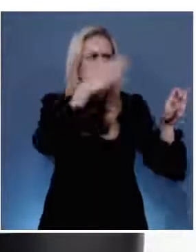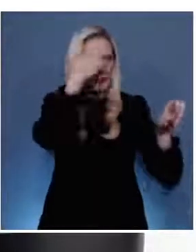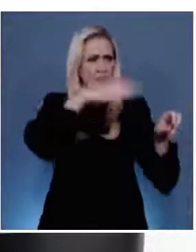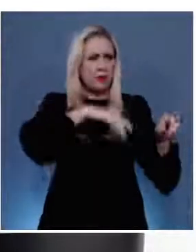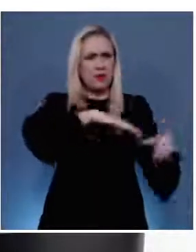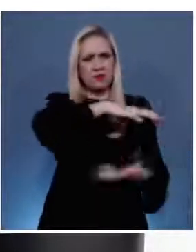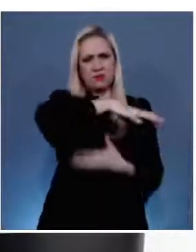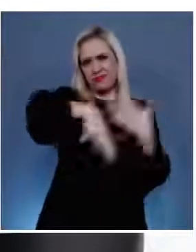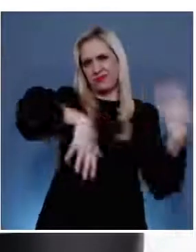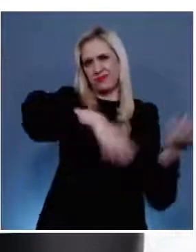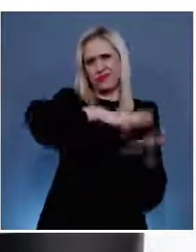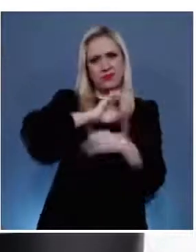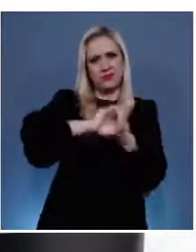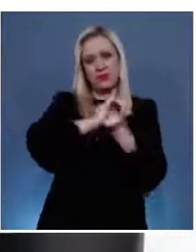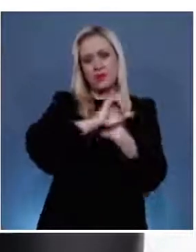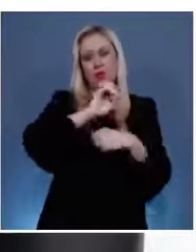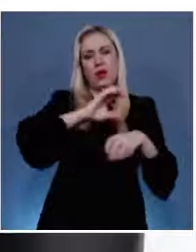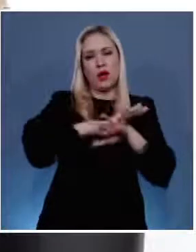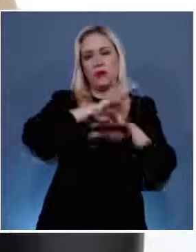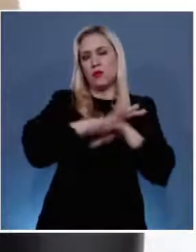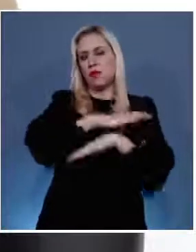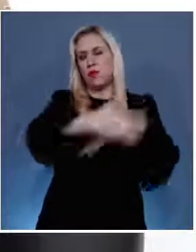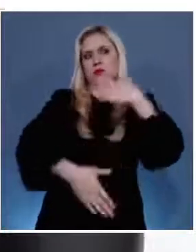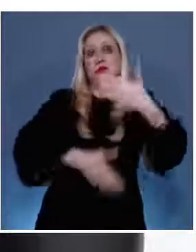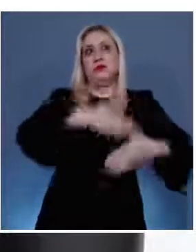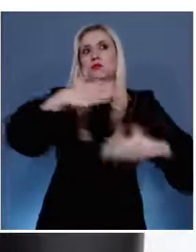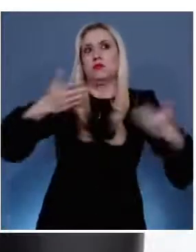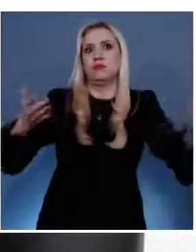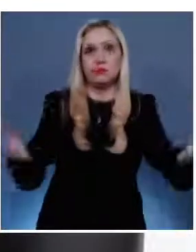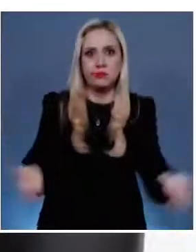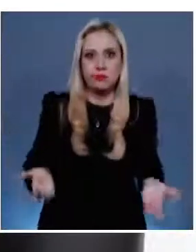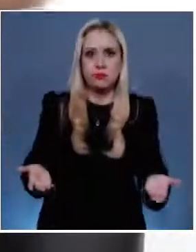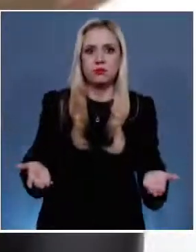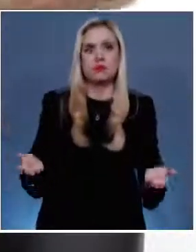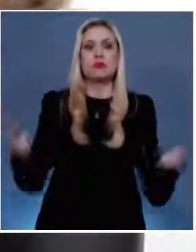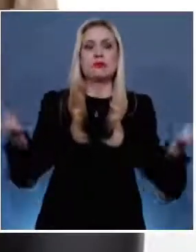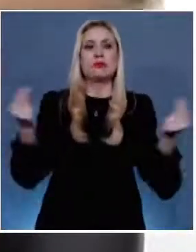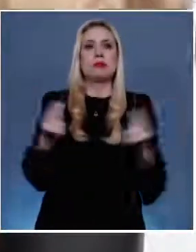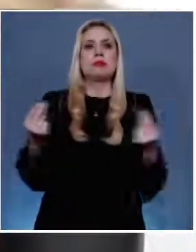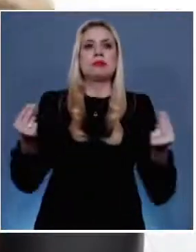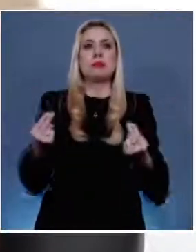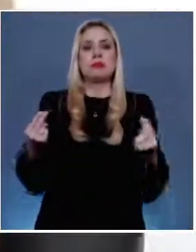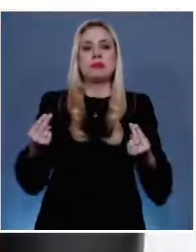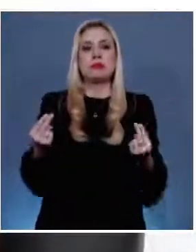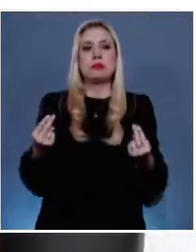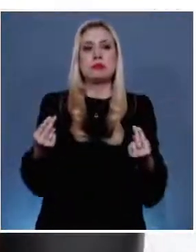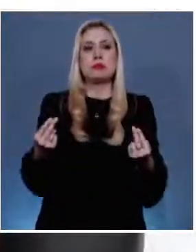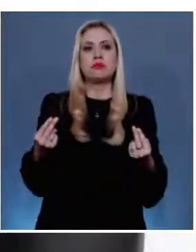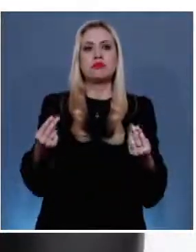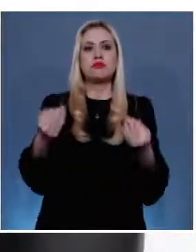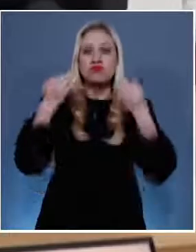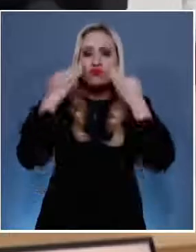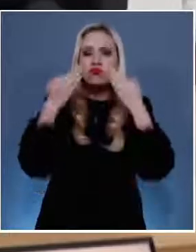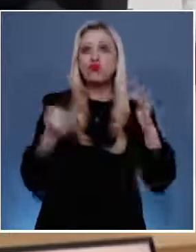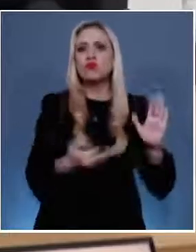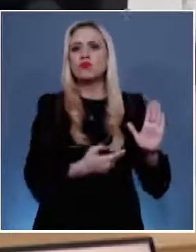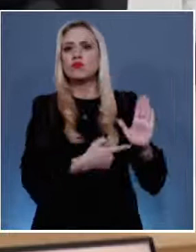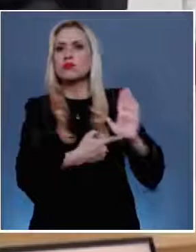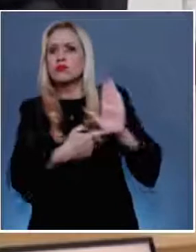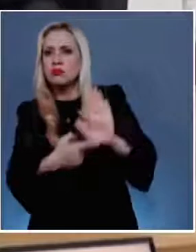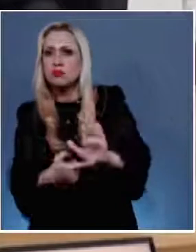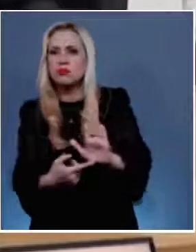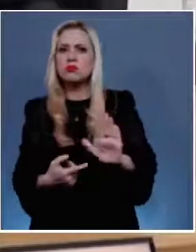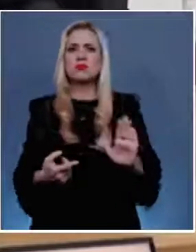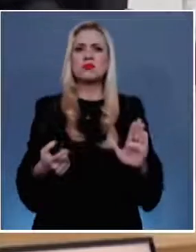que se ha caracterizado por manifestaciones abiertas, críticas abiertas. En